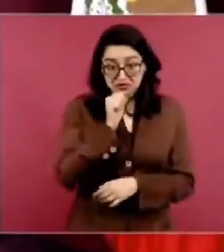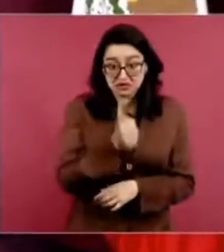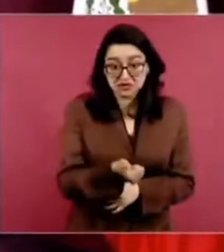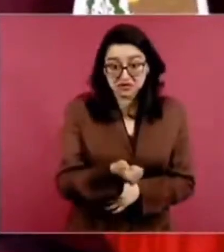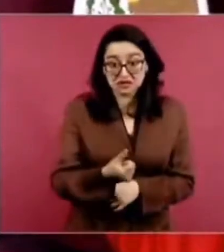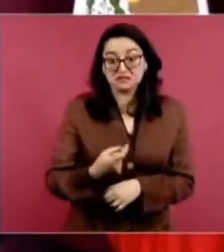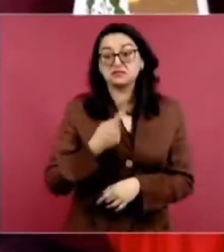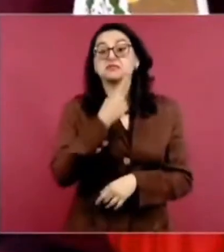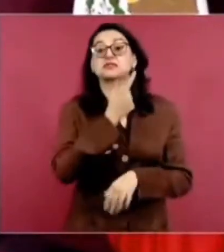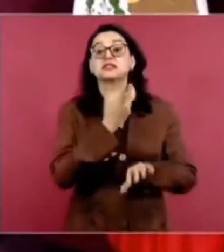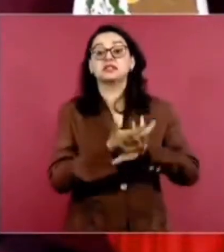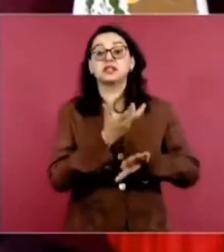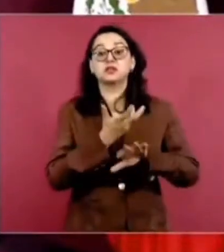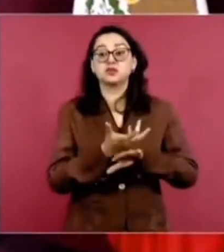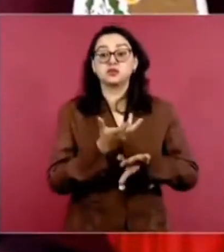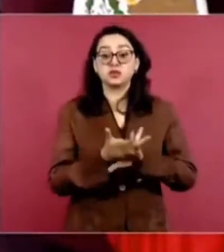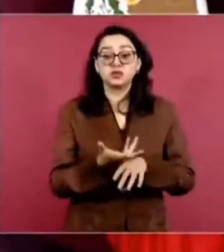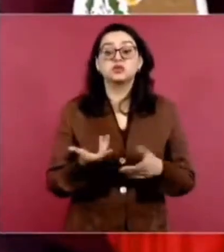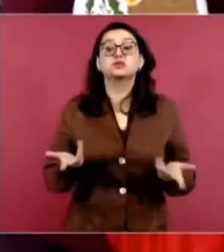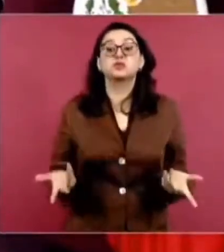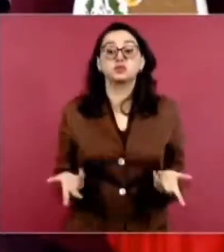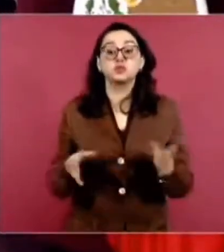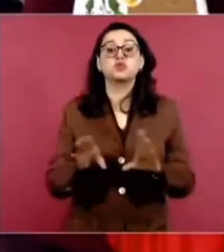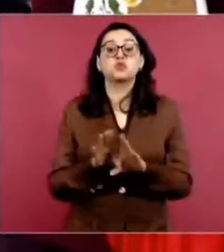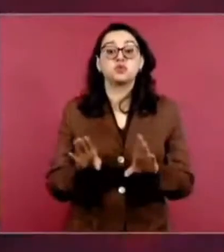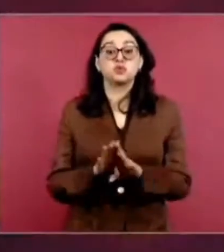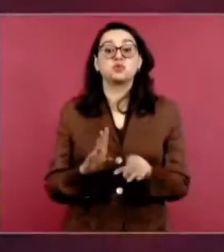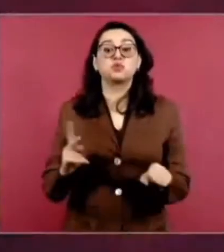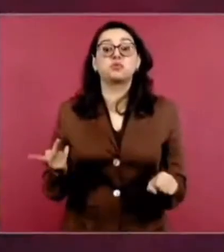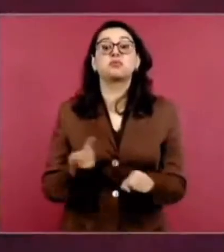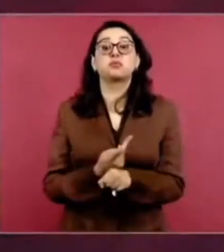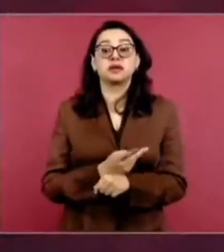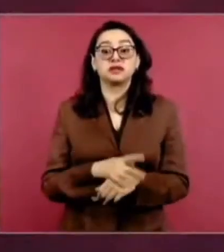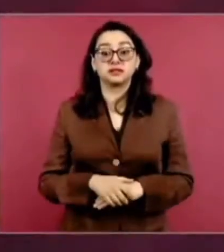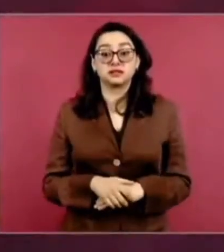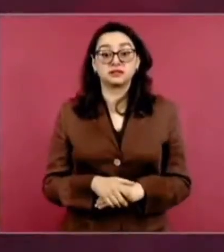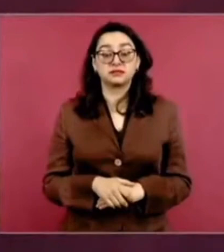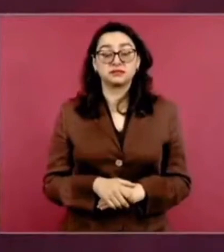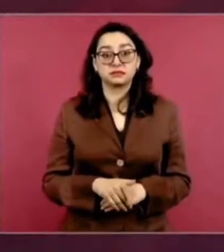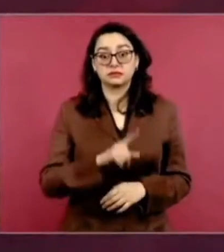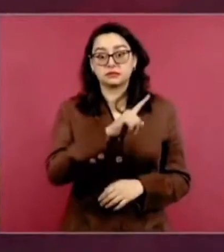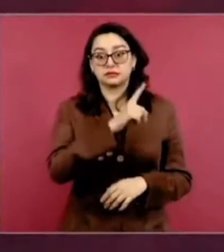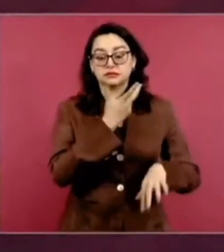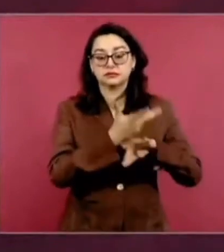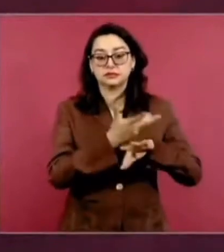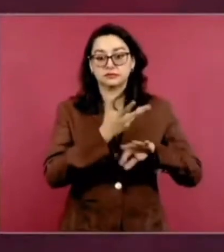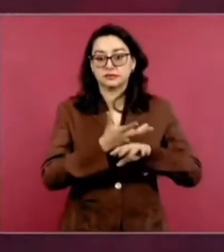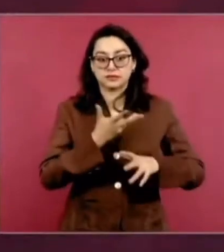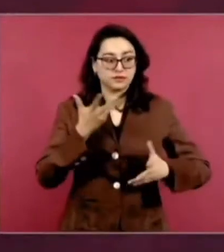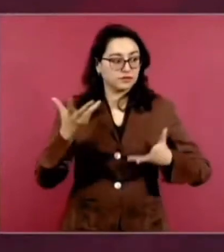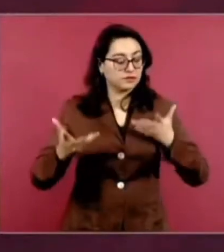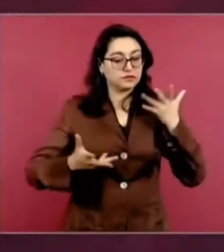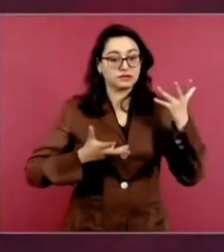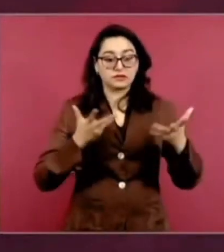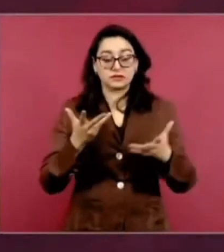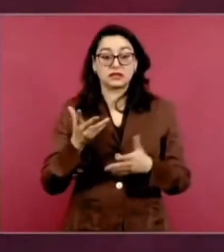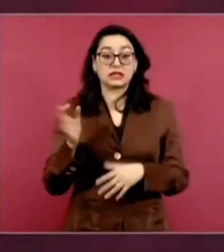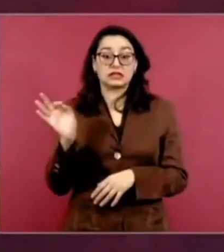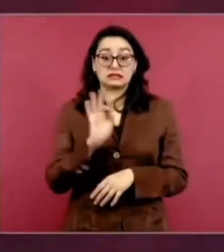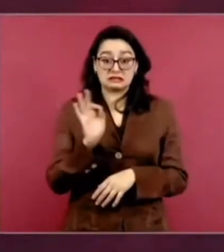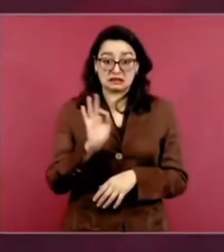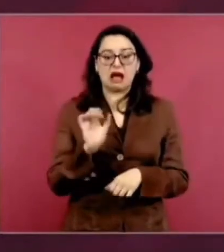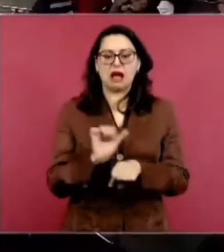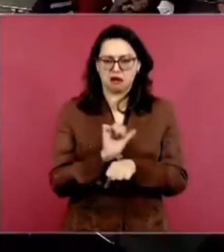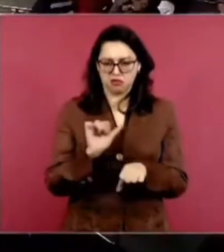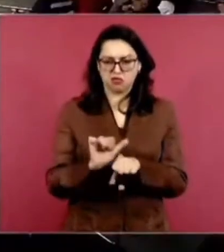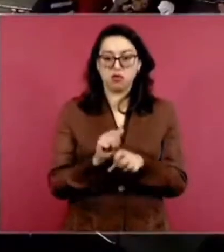más en Estados Unidos, pues el consumidor de Estados Unidos tendría que pagar 10, 15 mil